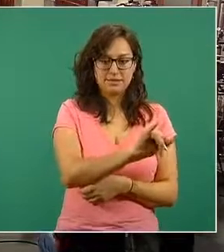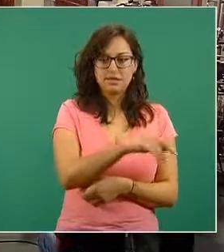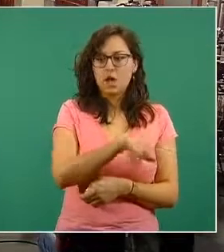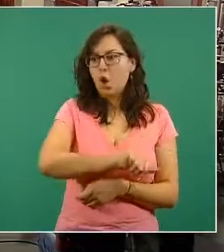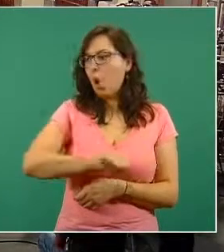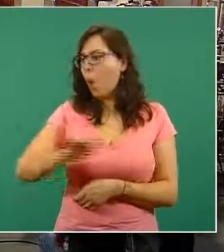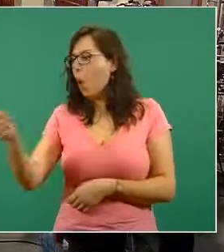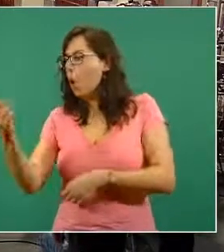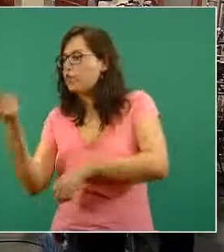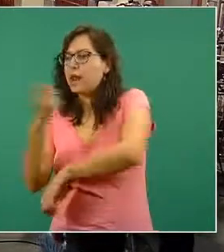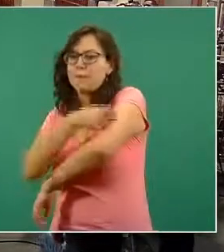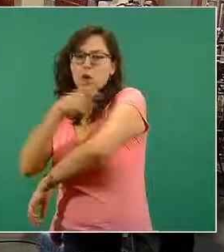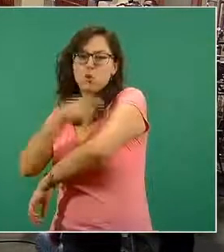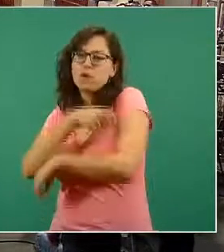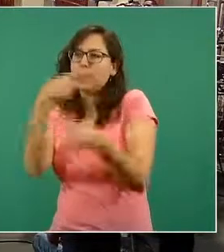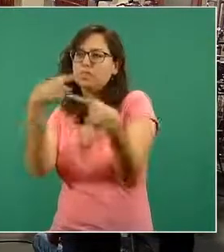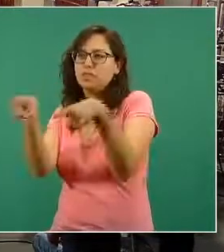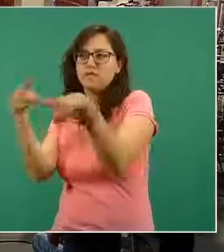esta pregunta.